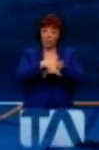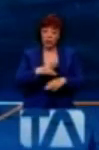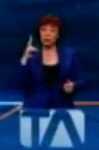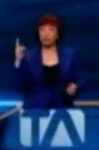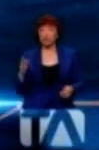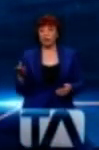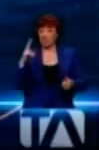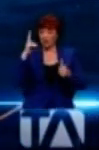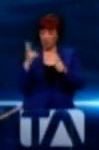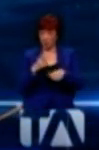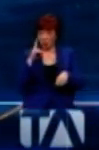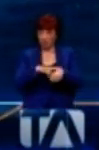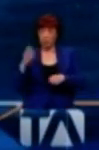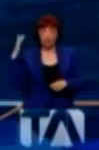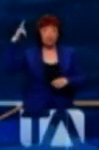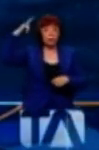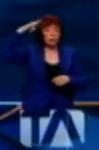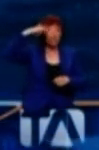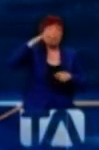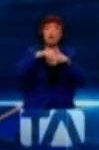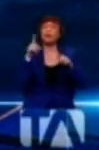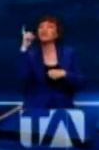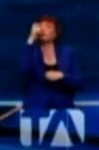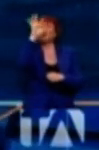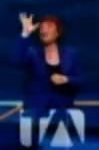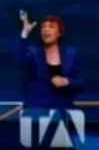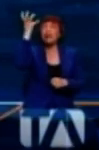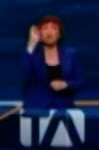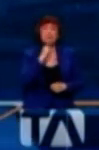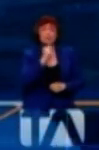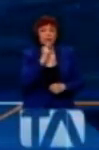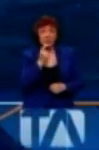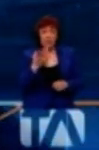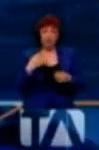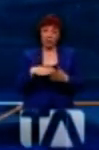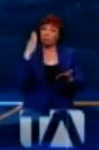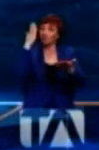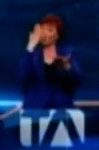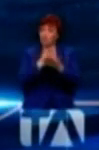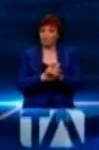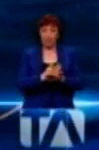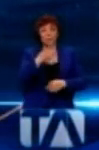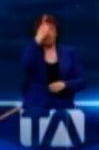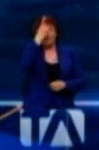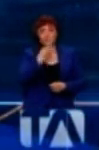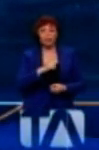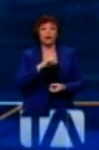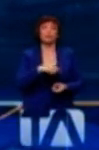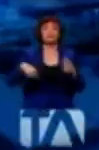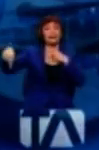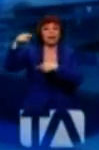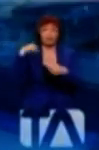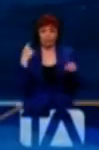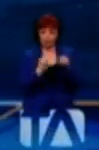de aproximación a la pista de Cuenca, pero las malas condiciones climáticas se mantuvieron, por lo que la decisión de la tripulación fue regresar a